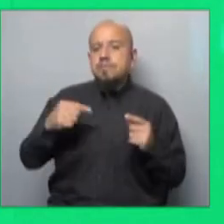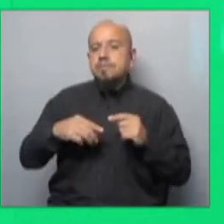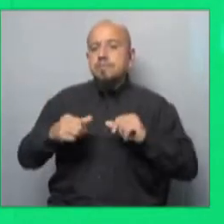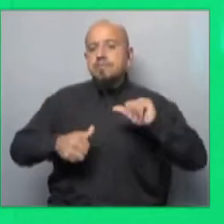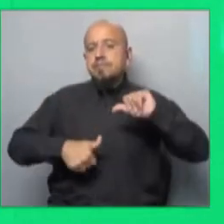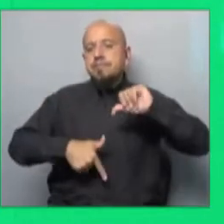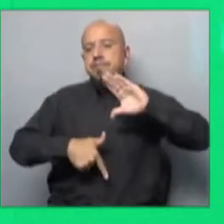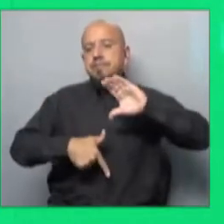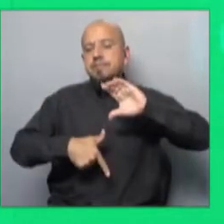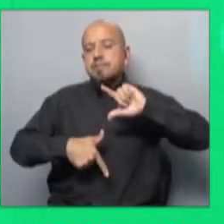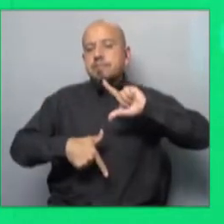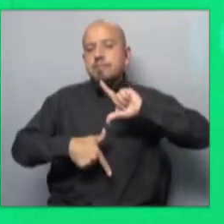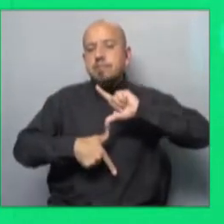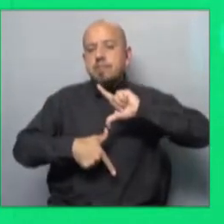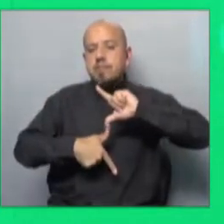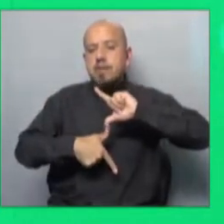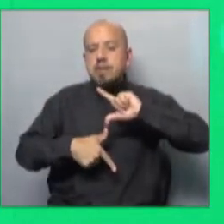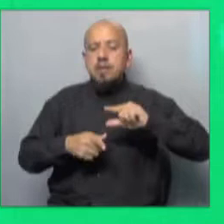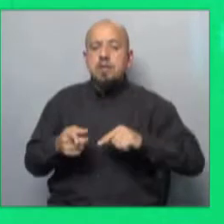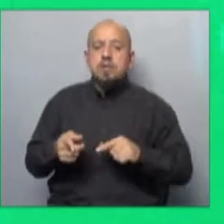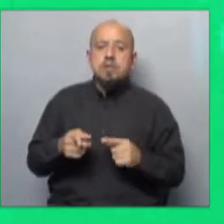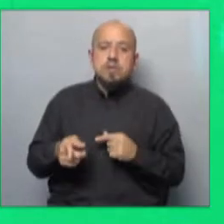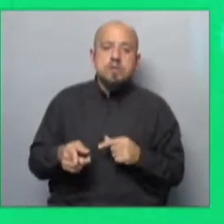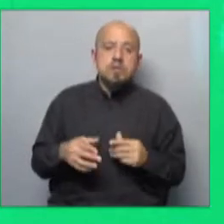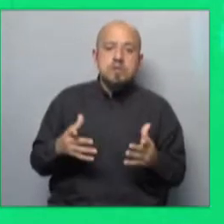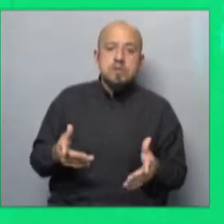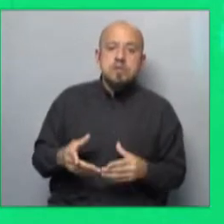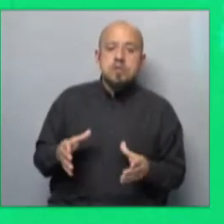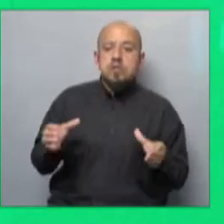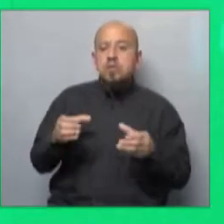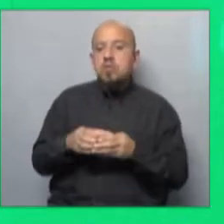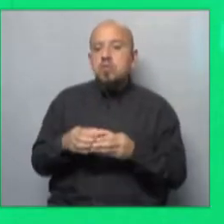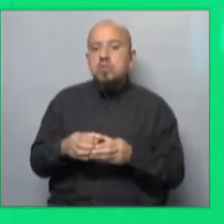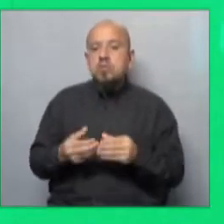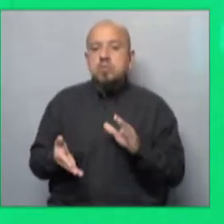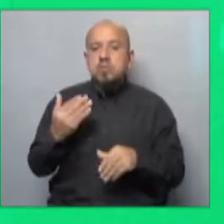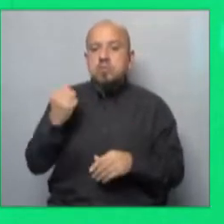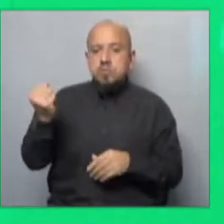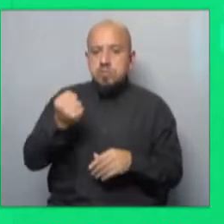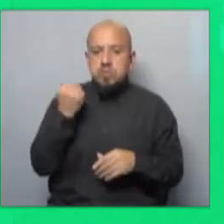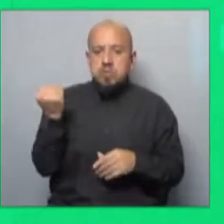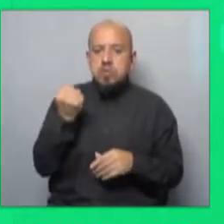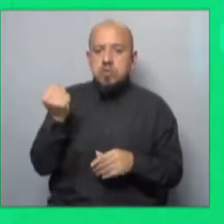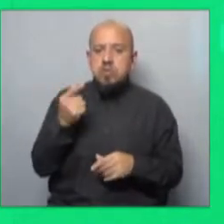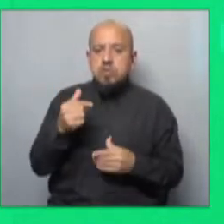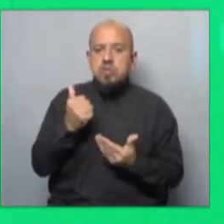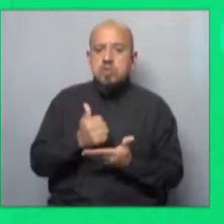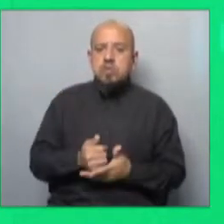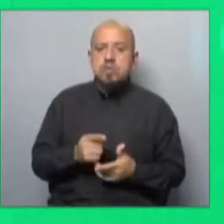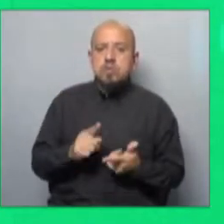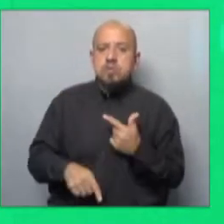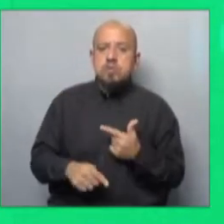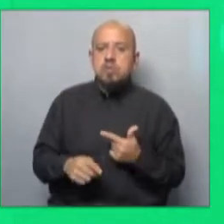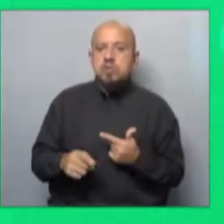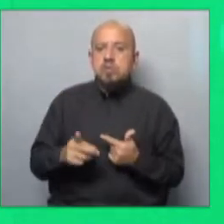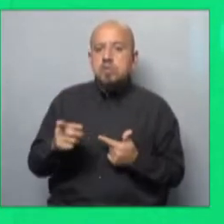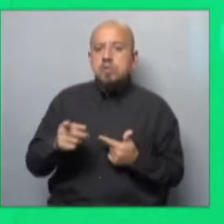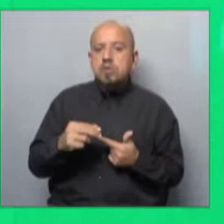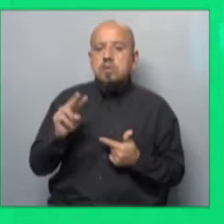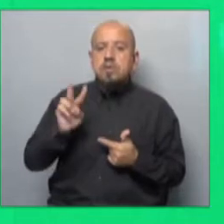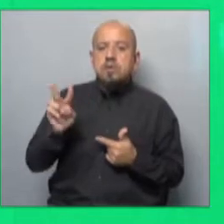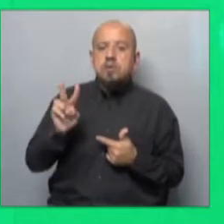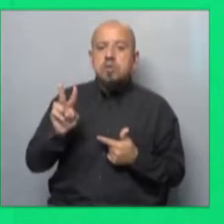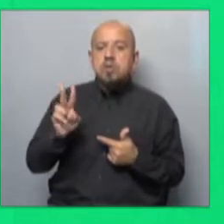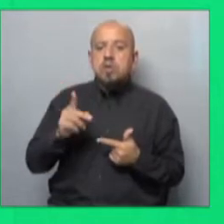latina' de nuestra región y las comunidades migrantes más importa y que están presentes en nuestro país son la venezolana